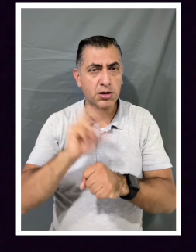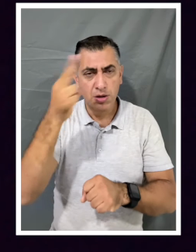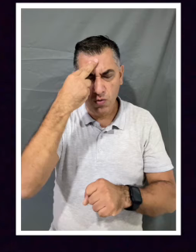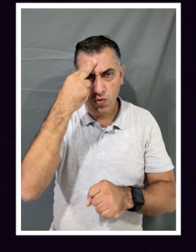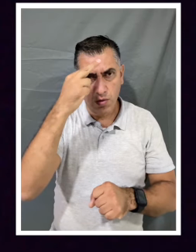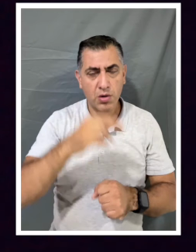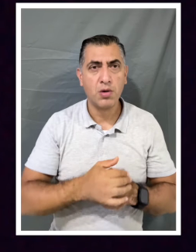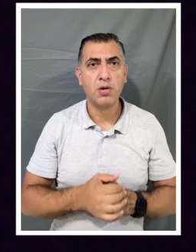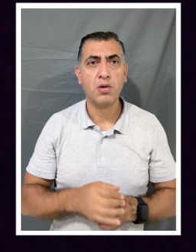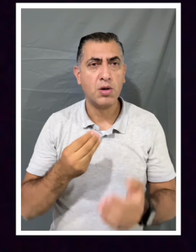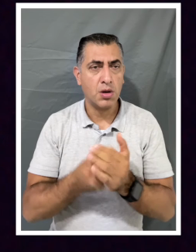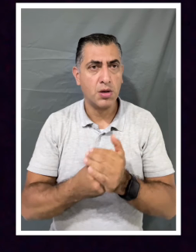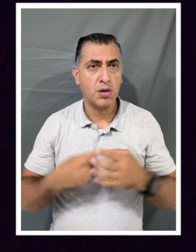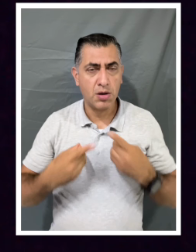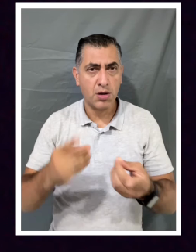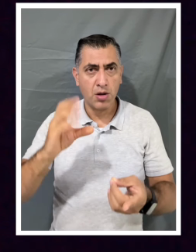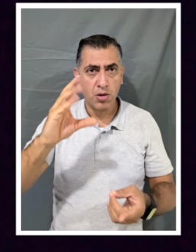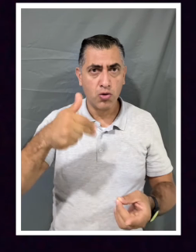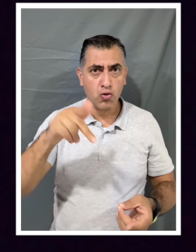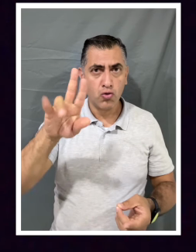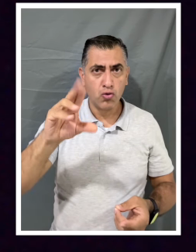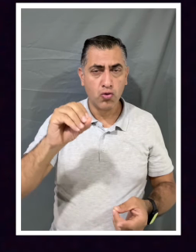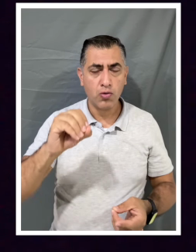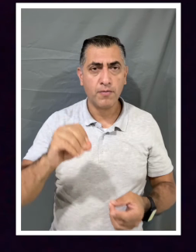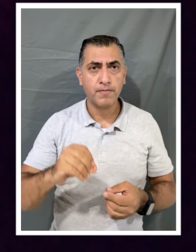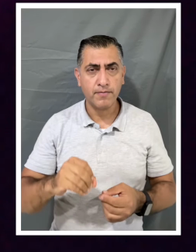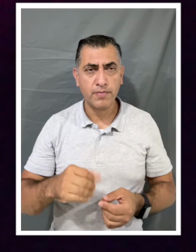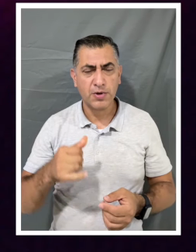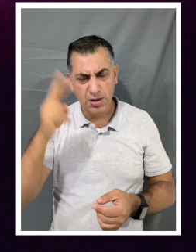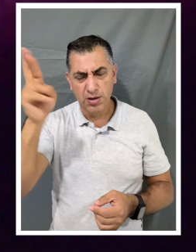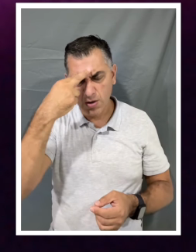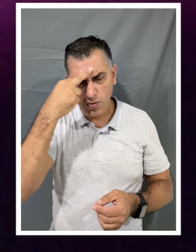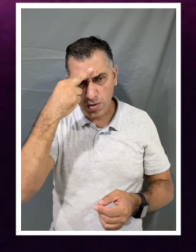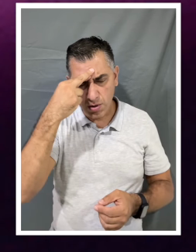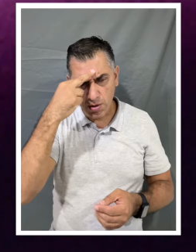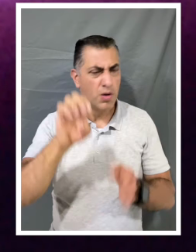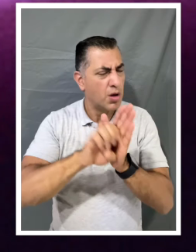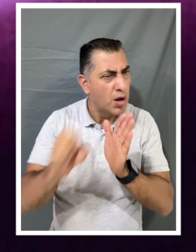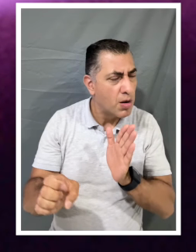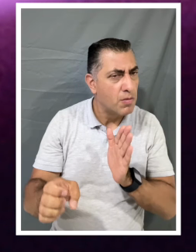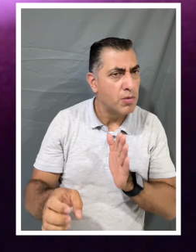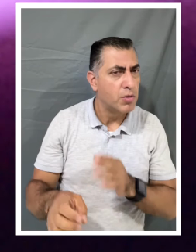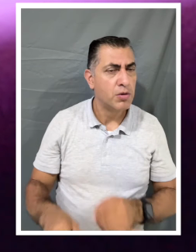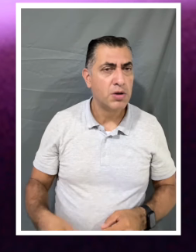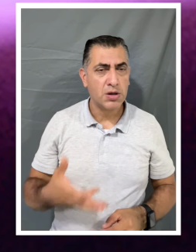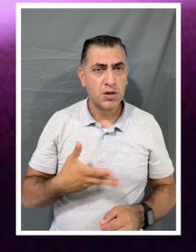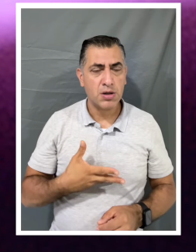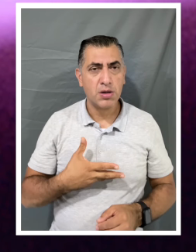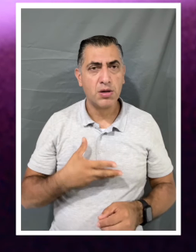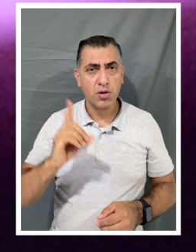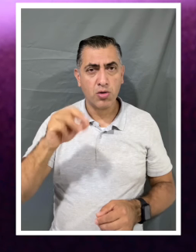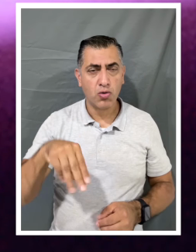clases que me daba Chucho Hurtado y me acuerdo de frases y de ejemplos que él decía por qué Porque que Chucho tiene Don tiene Don de